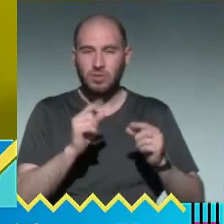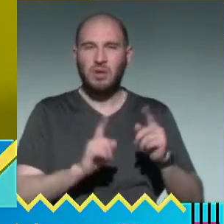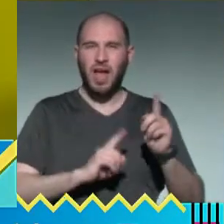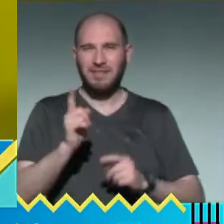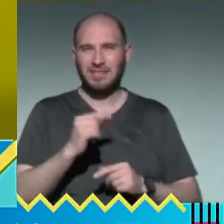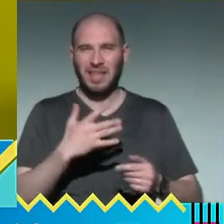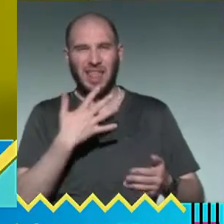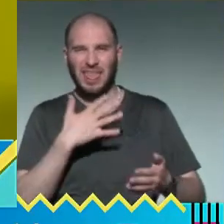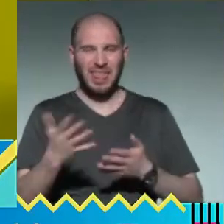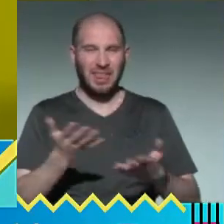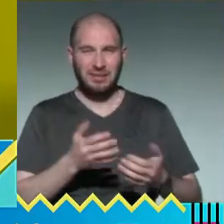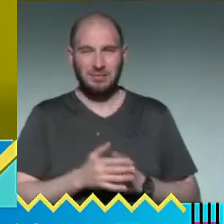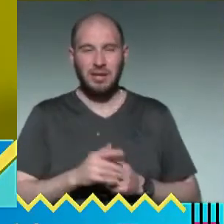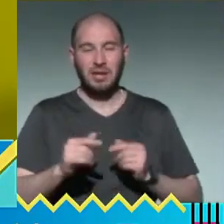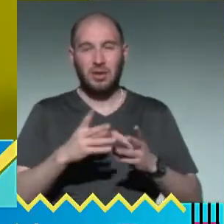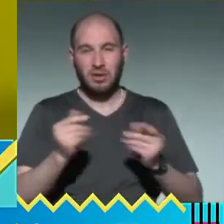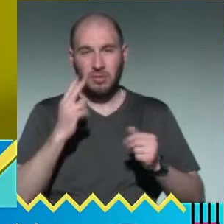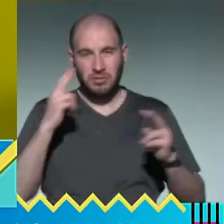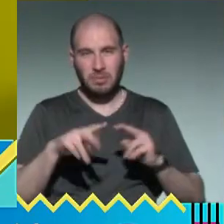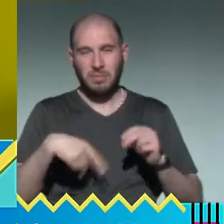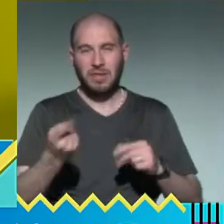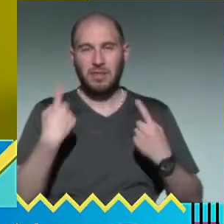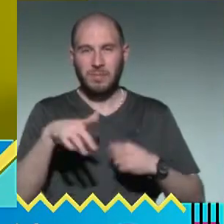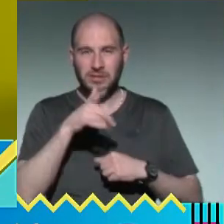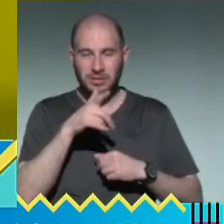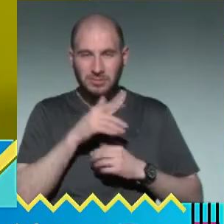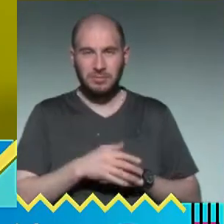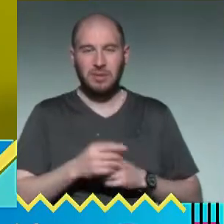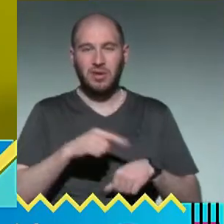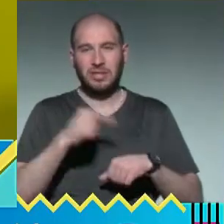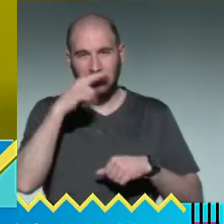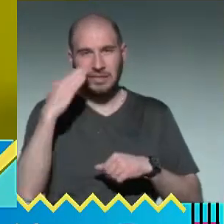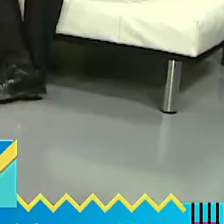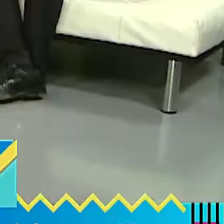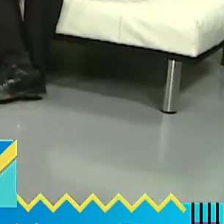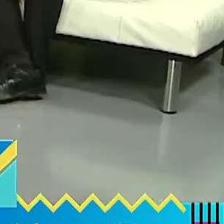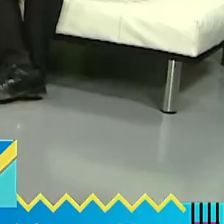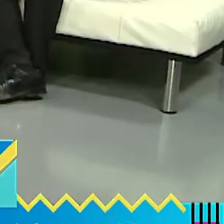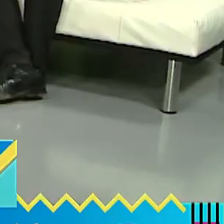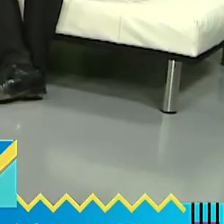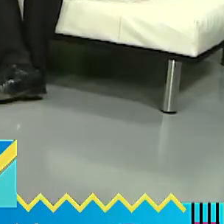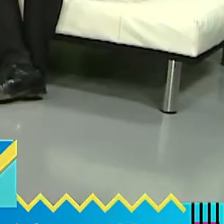nos pasan, se nos escapan. Nos vamos, nos encontramos mañana en un nuevo Distintos Parecidos a las 19. Chau, chau.